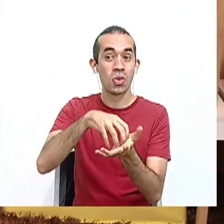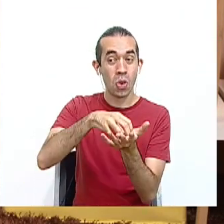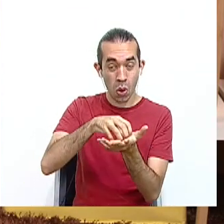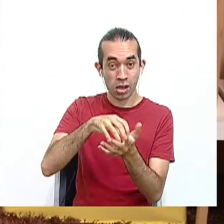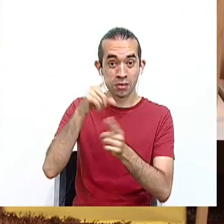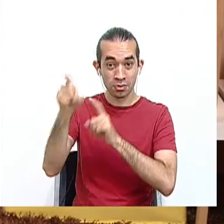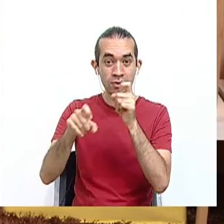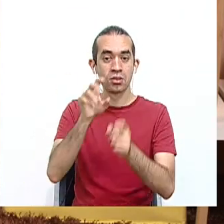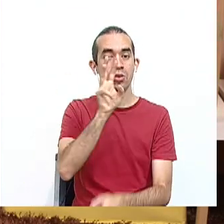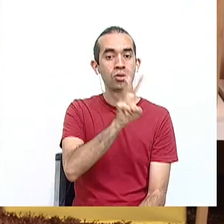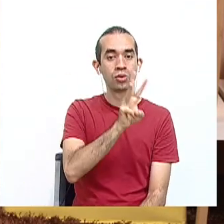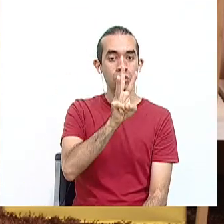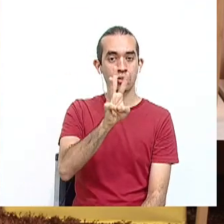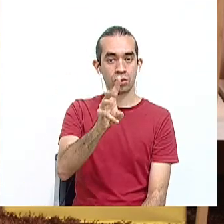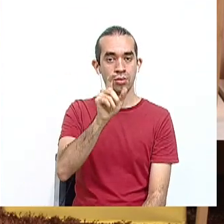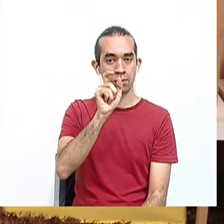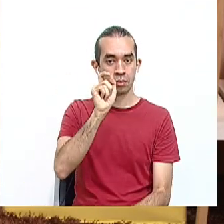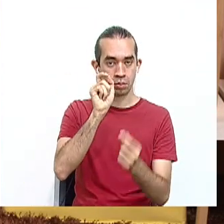en